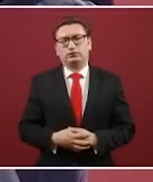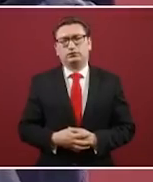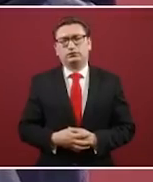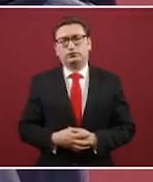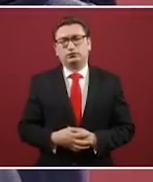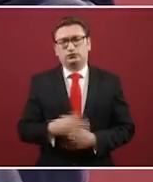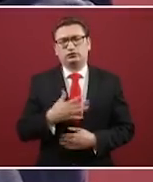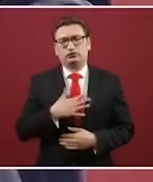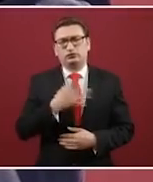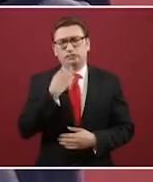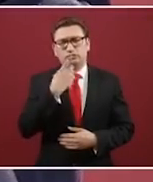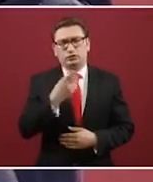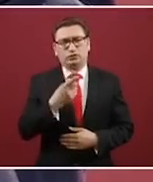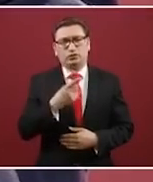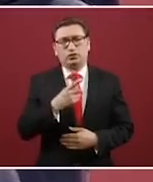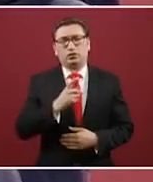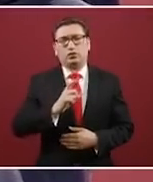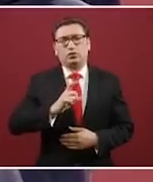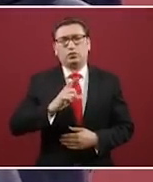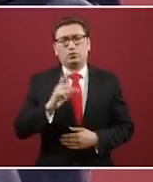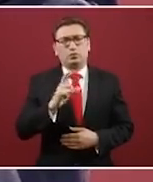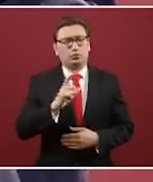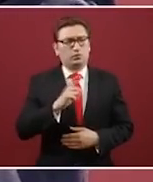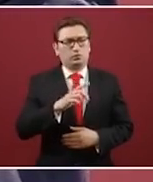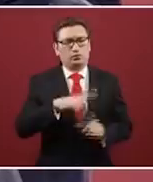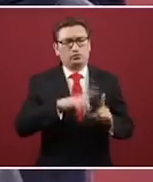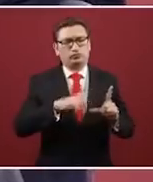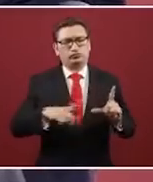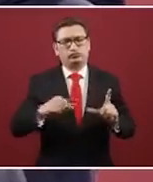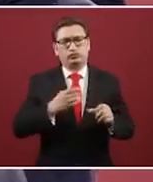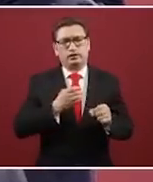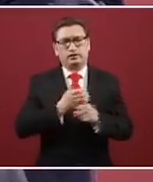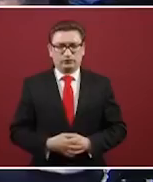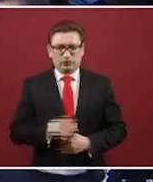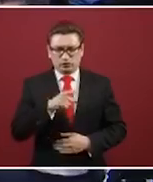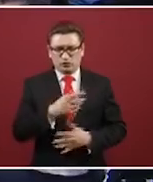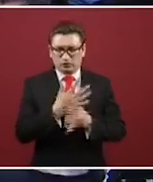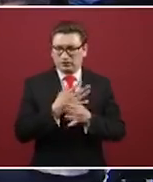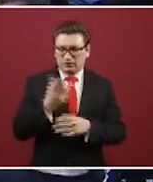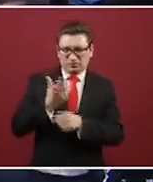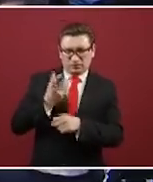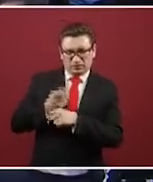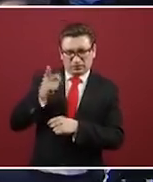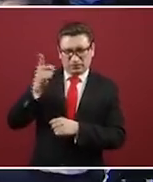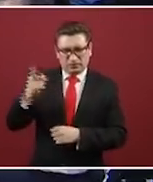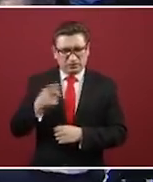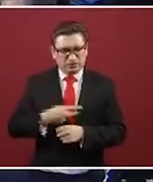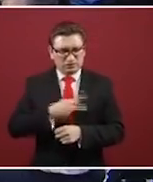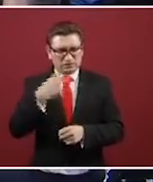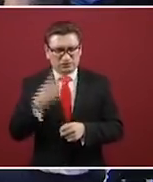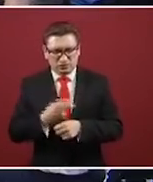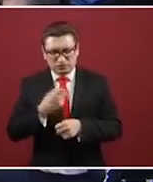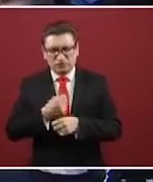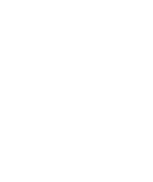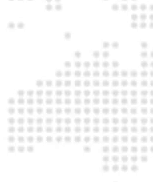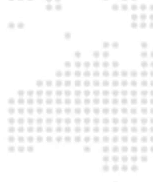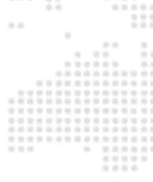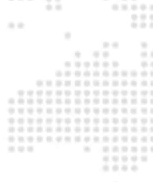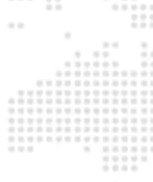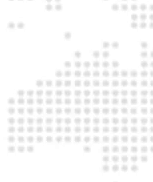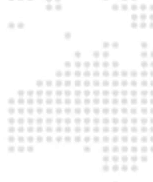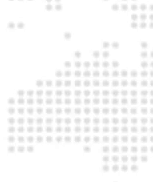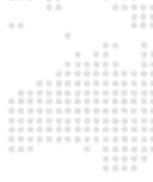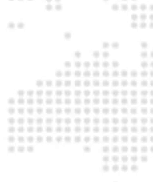en procesos electorales cuando hay elecciones con información de la shell y rivera notimex